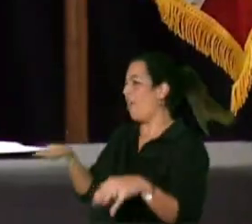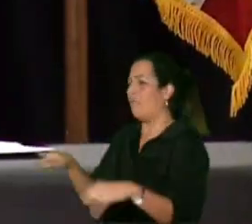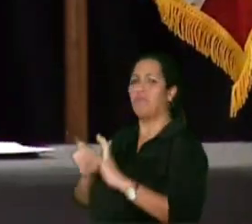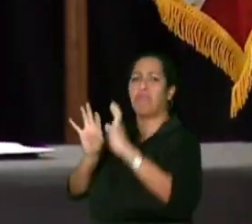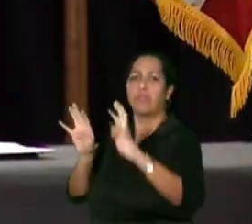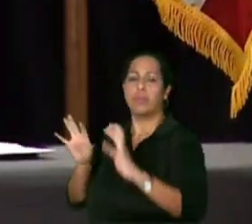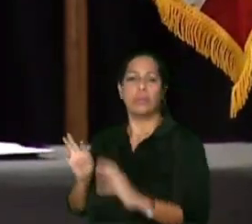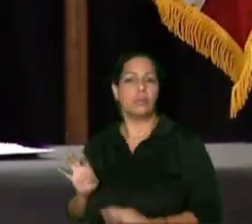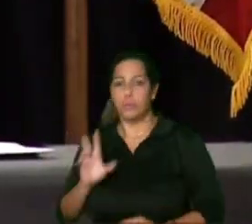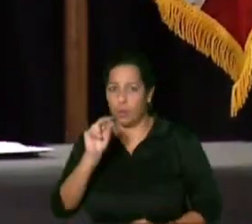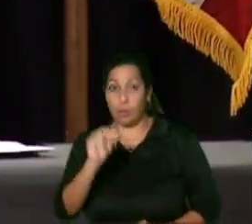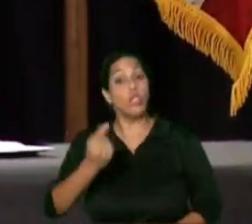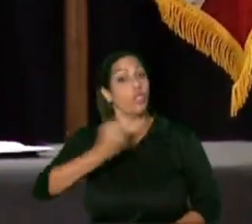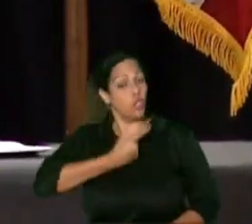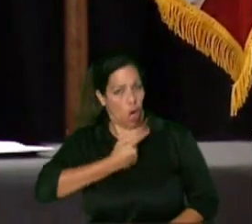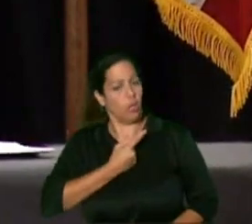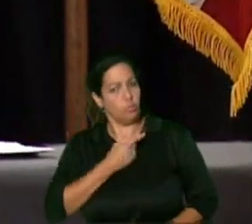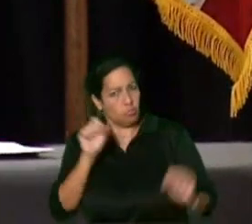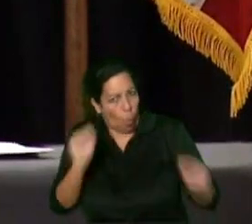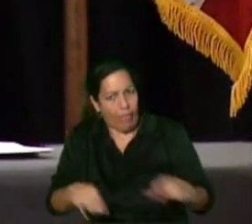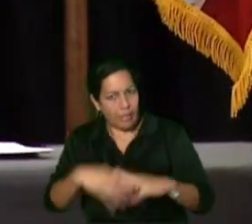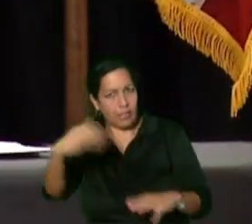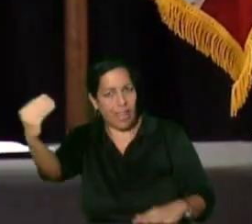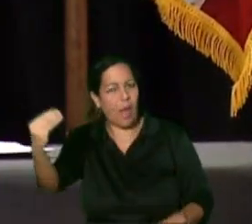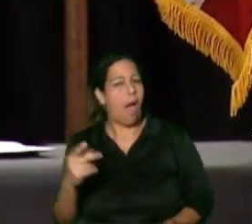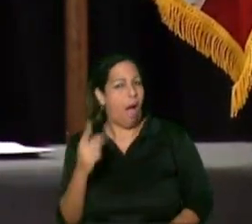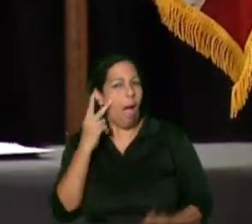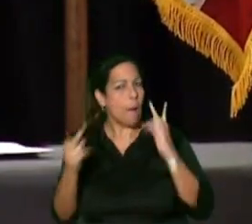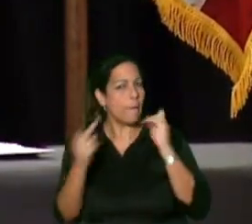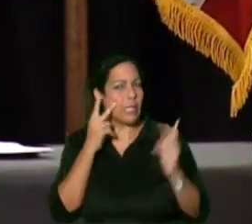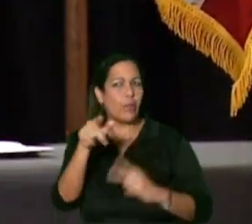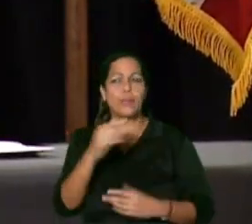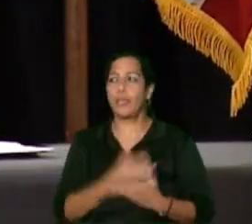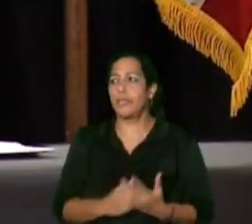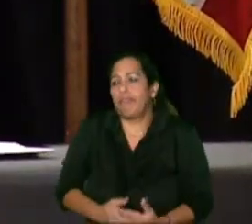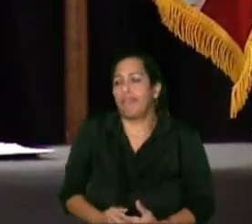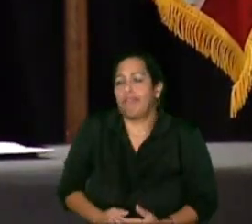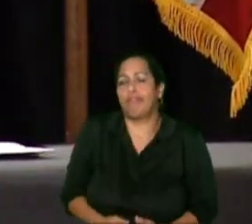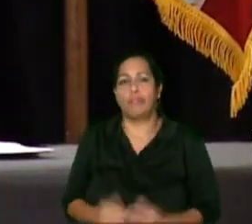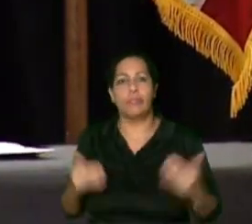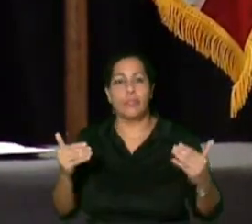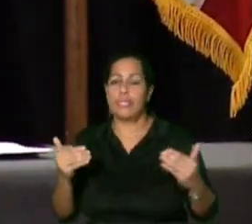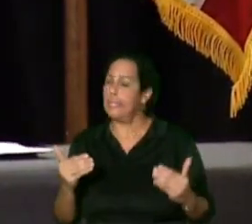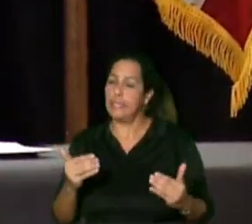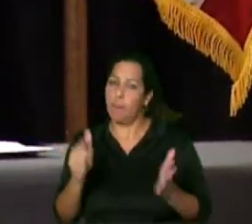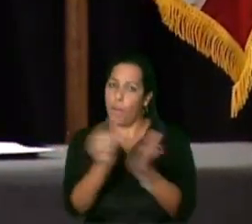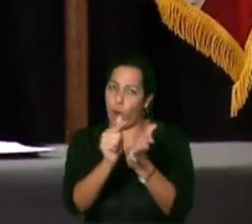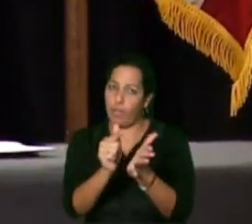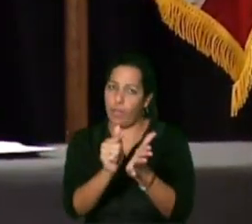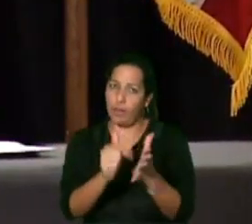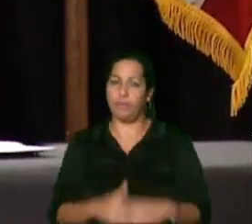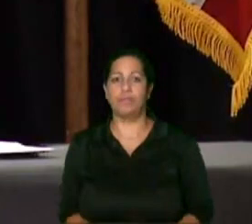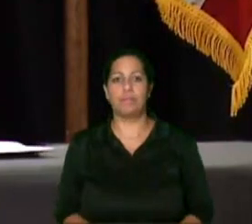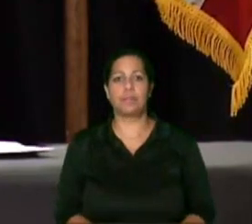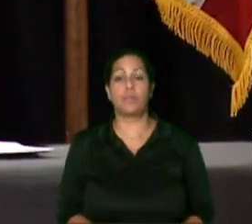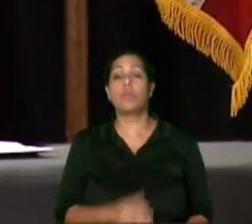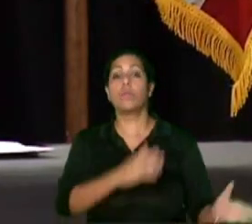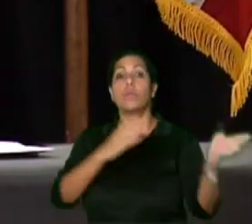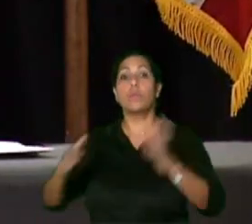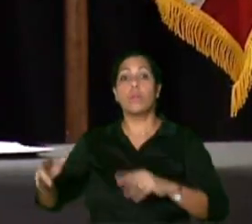no puede ser en grupos, como hemos visto, que se están estado realizando en violaciones a las órdenes. El